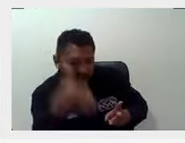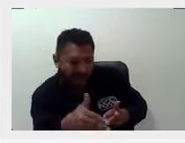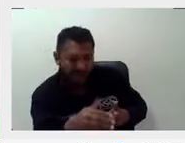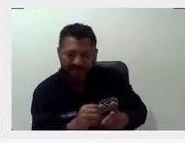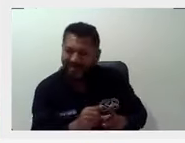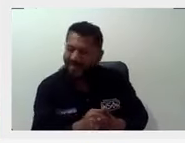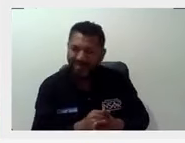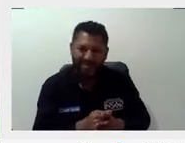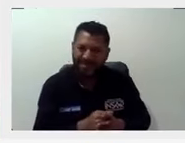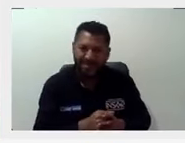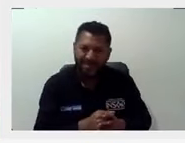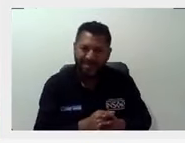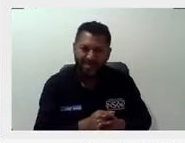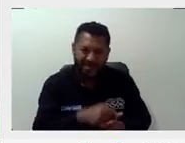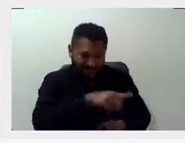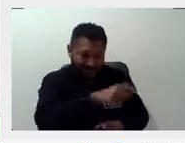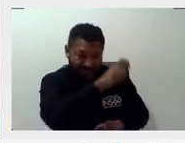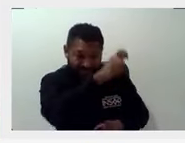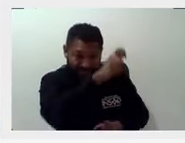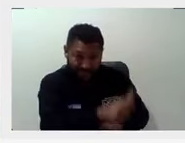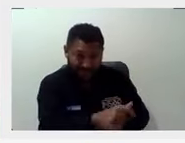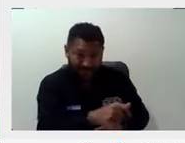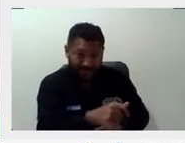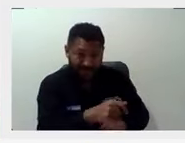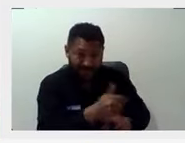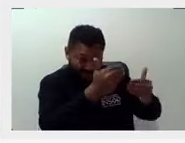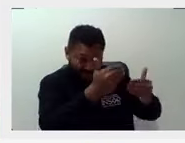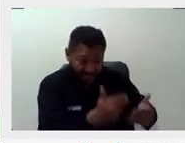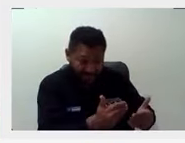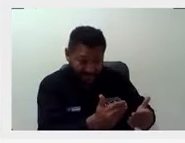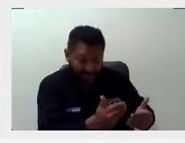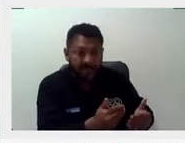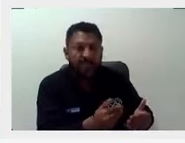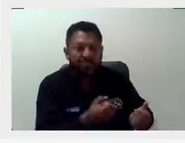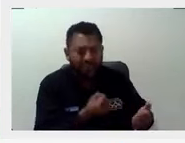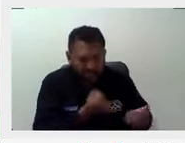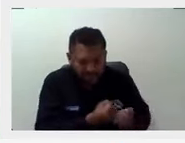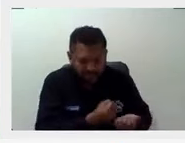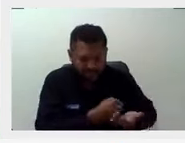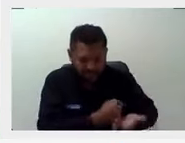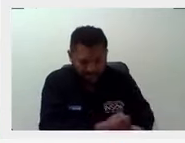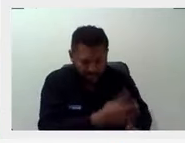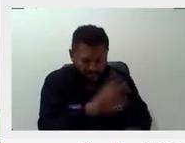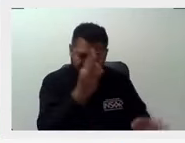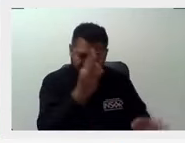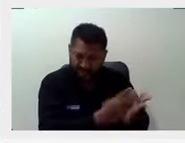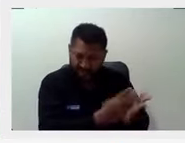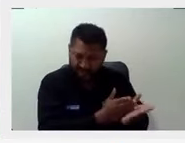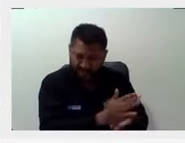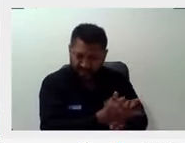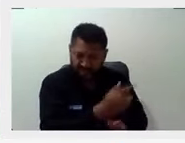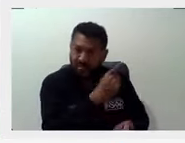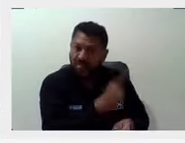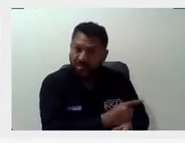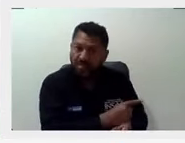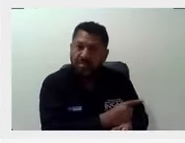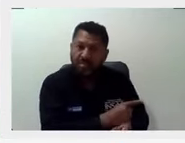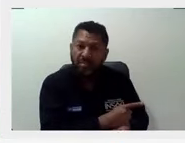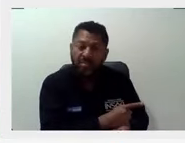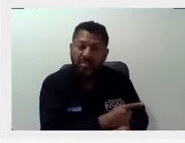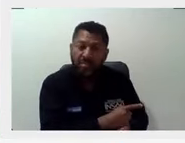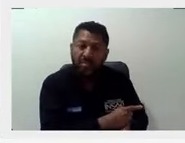ellos más que nadie necesitan que potenciemos, que creamos en ellos como personas y sobre todo